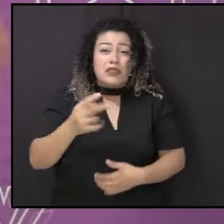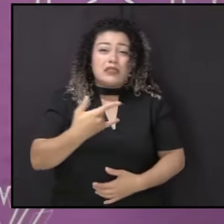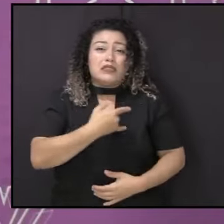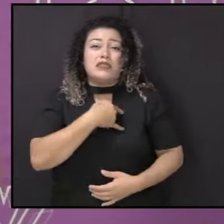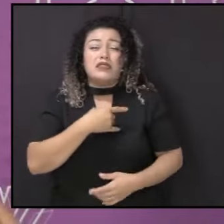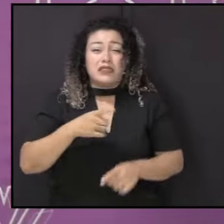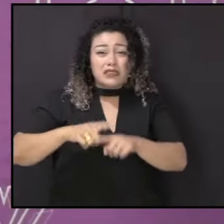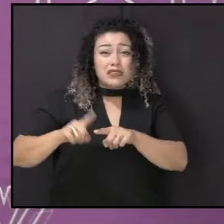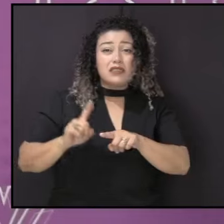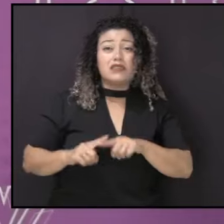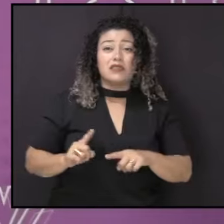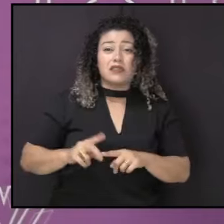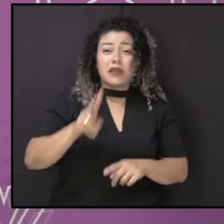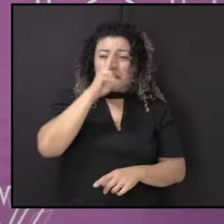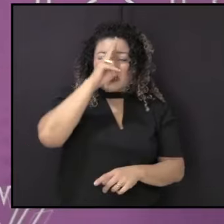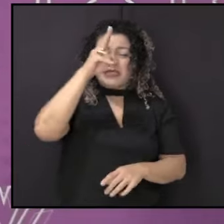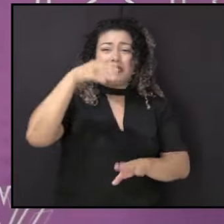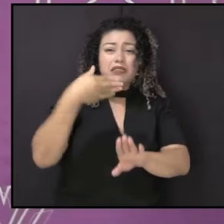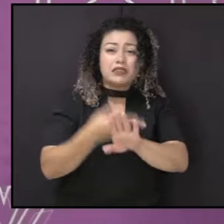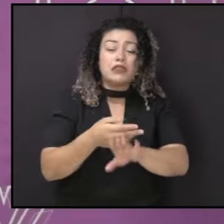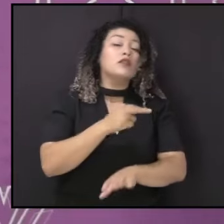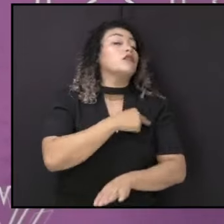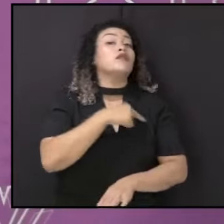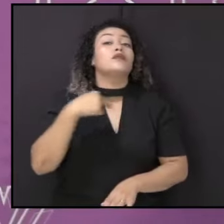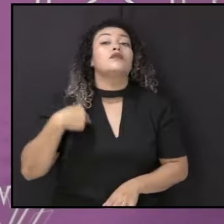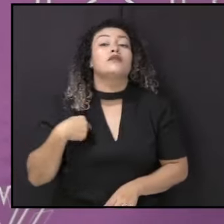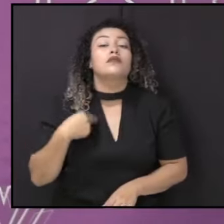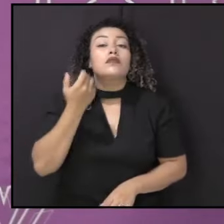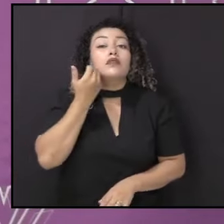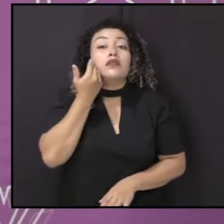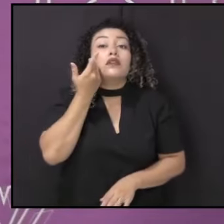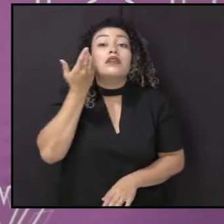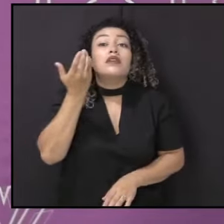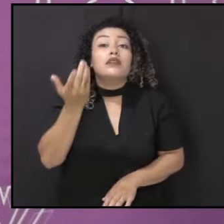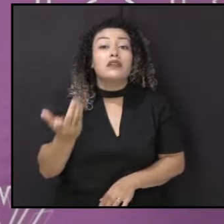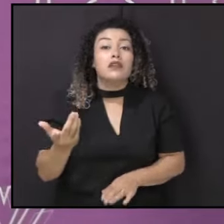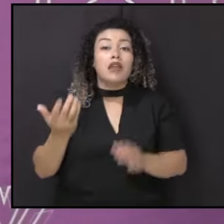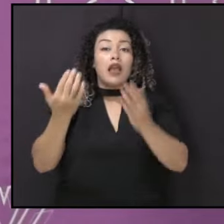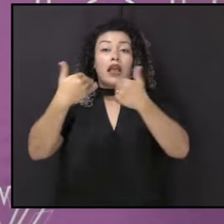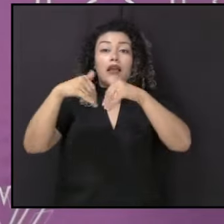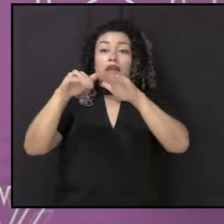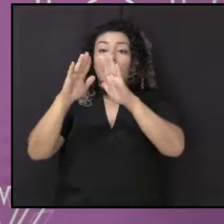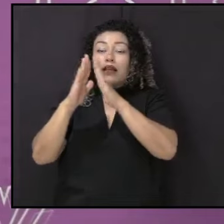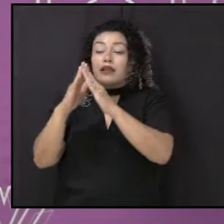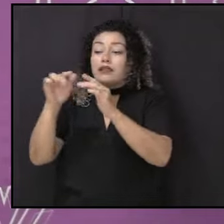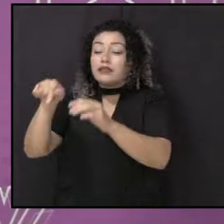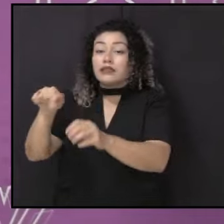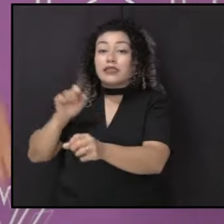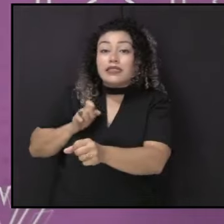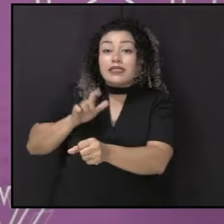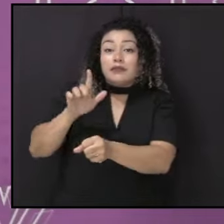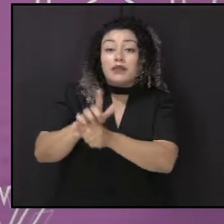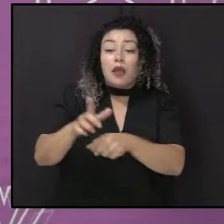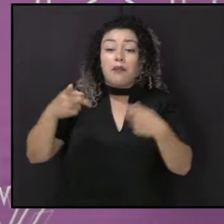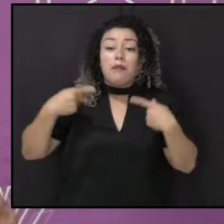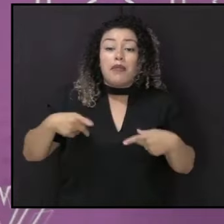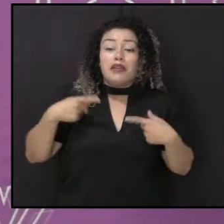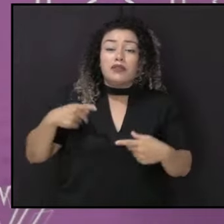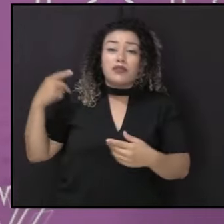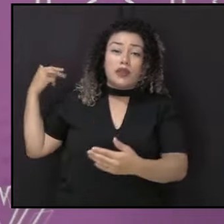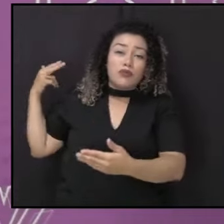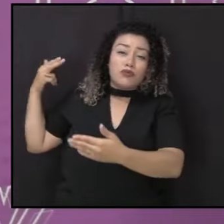que en ese sentido queremos legislar a favor de y gestionar una casa de atención al migrante. ¿Para qué? Para que tengan